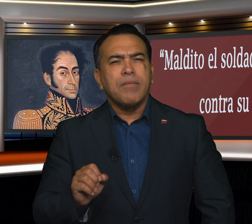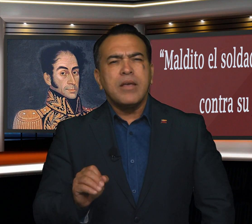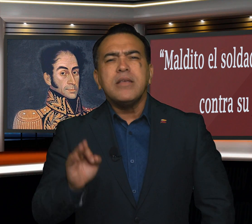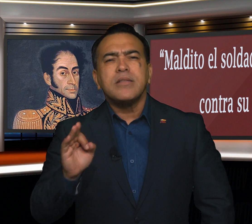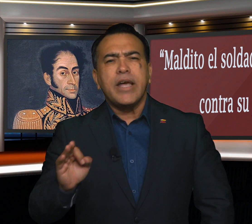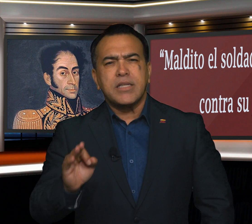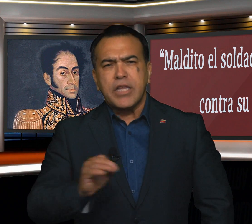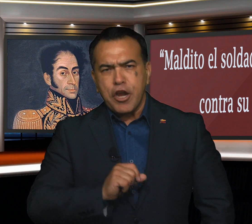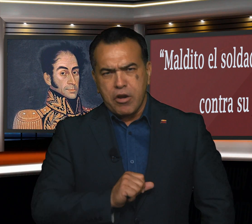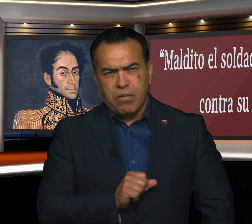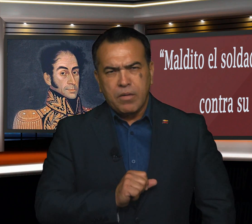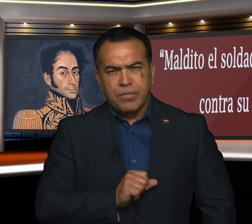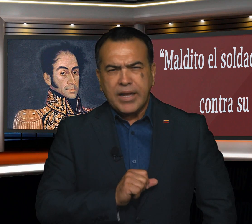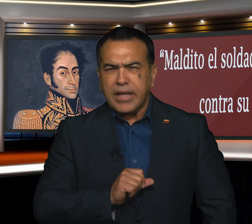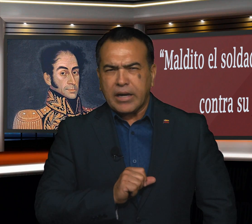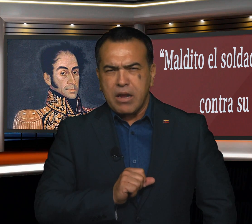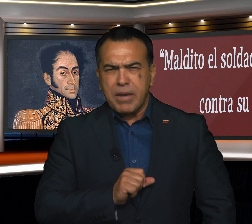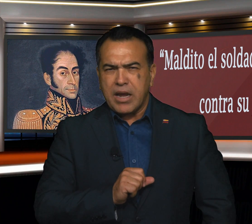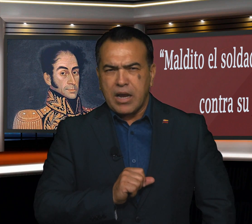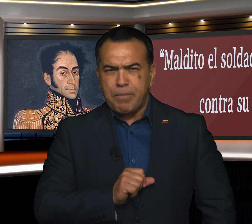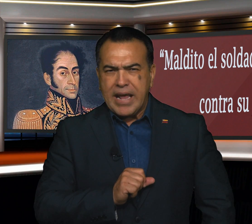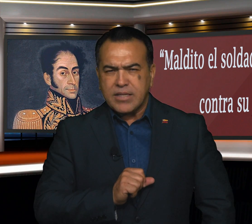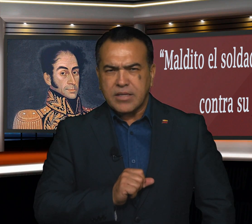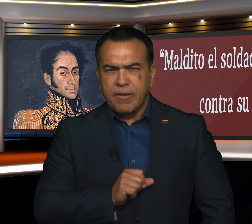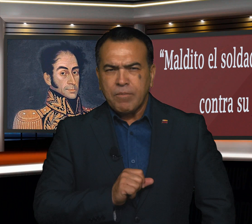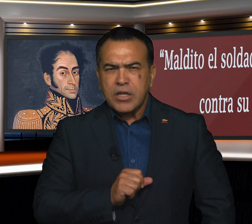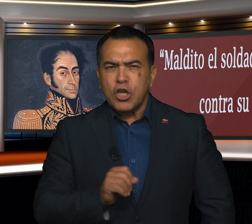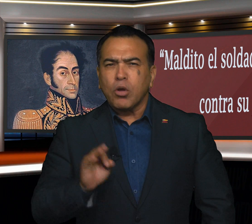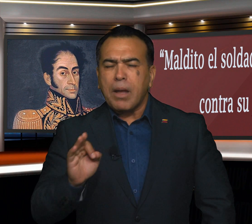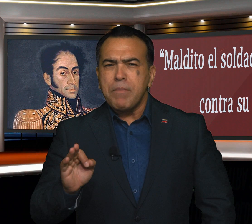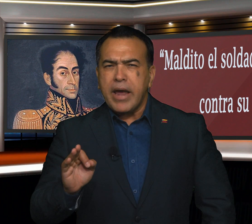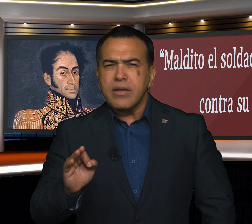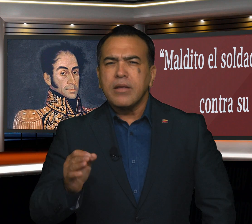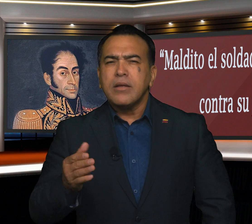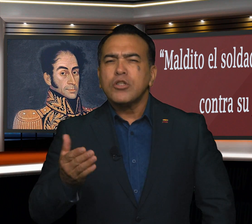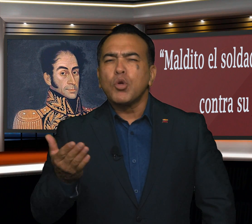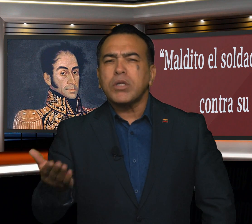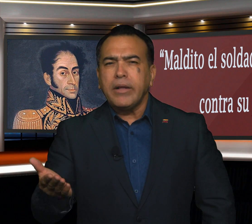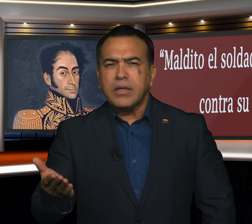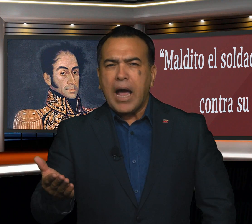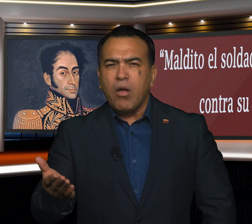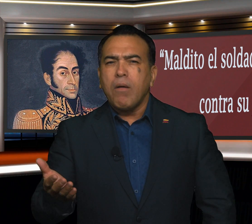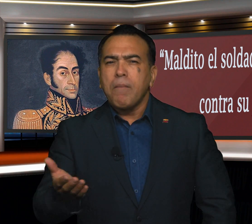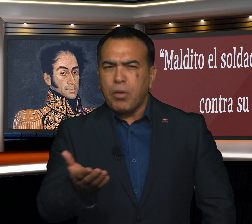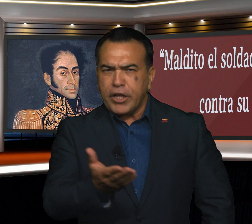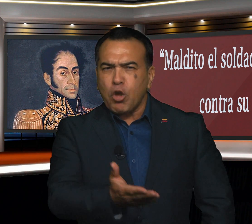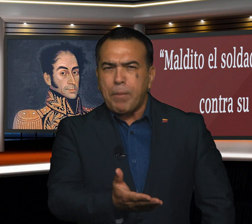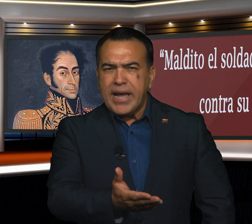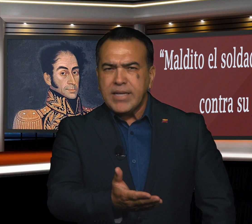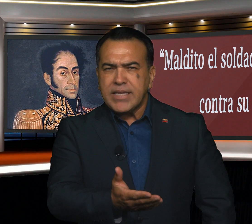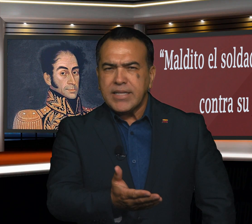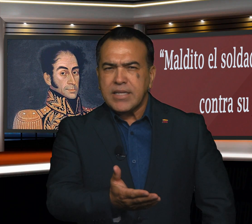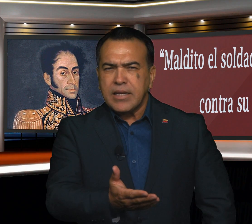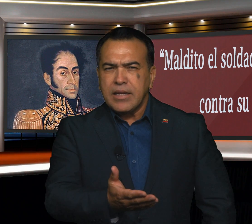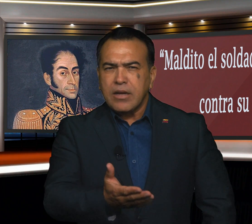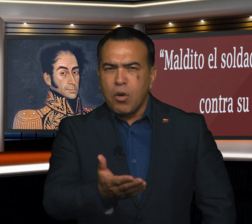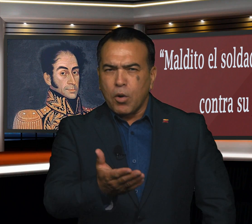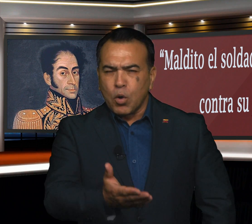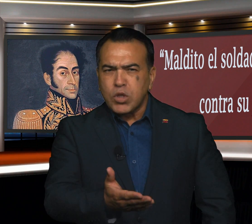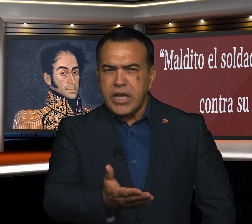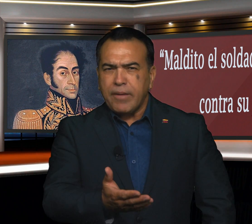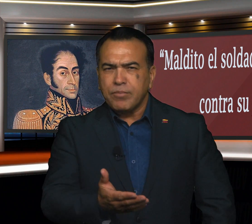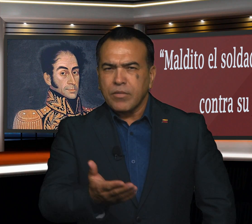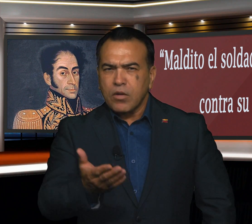vista intestino de este régimen en el país, sino también sustentado por estos países